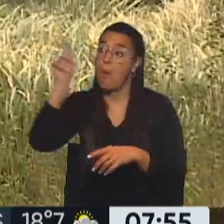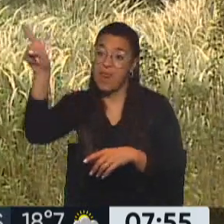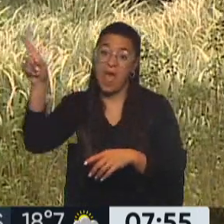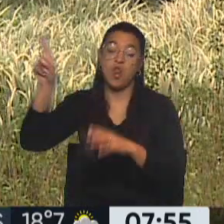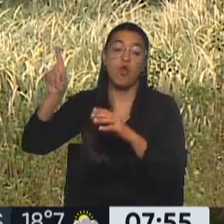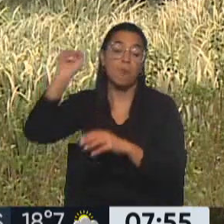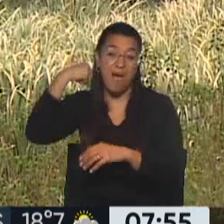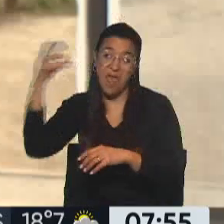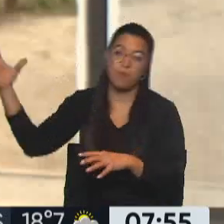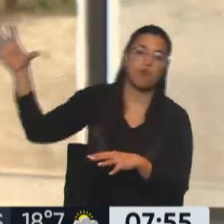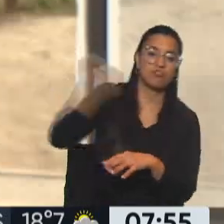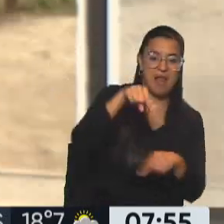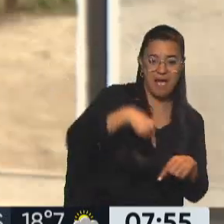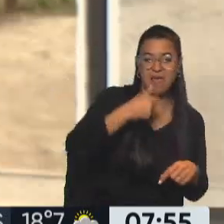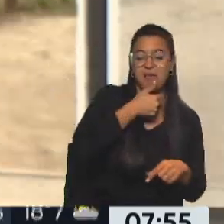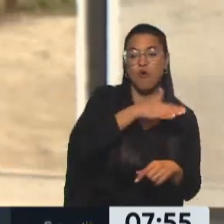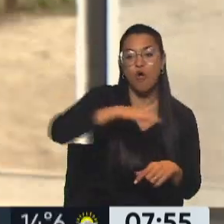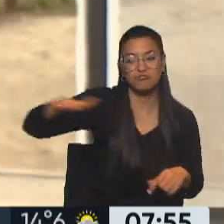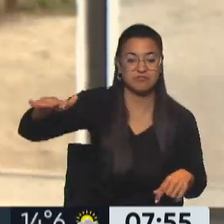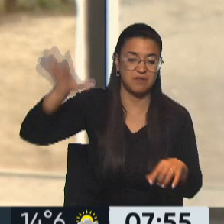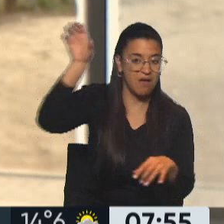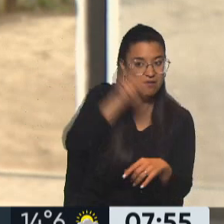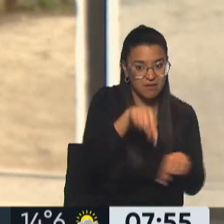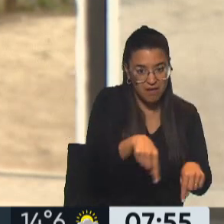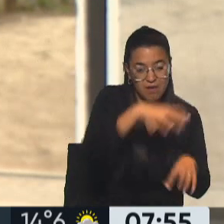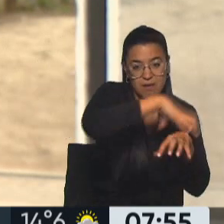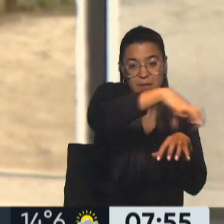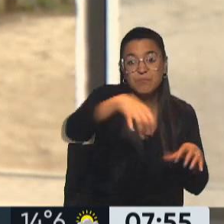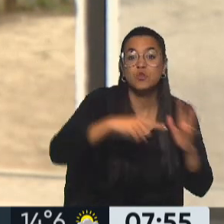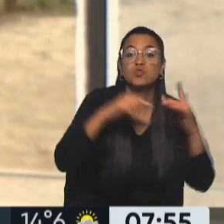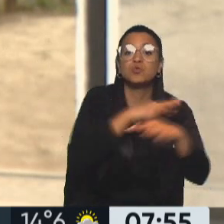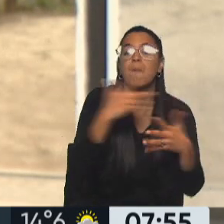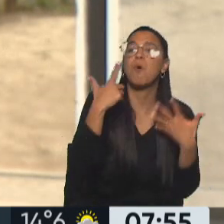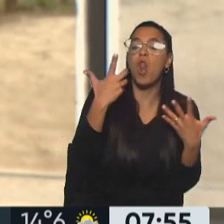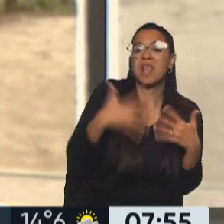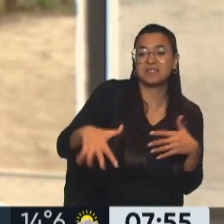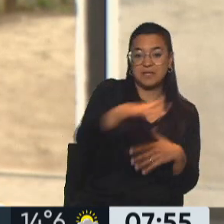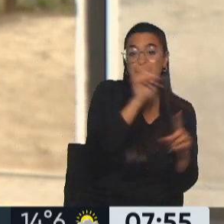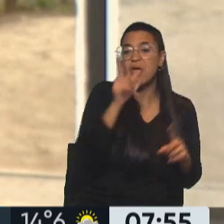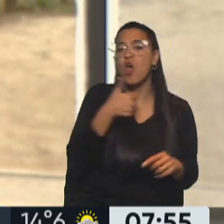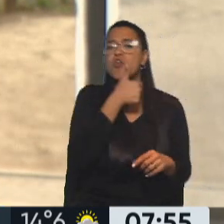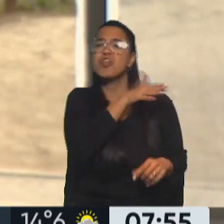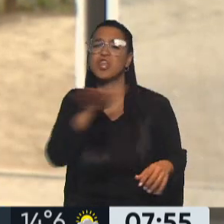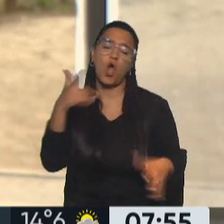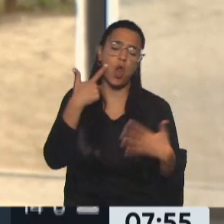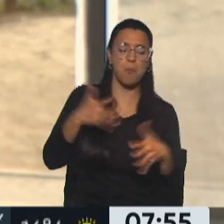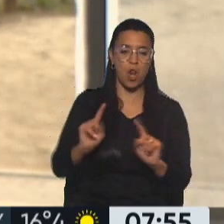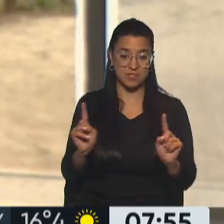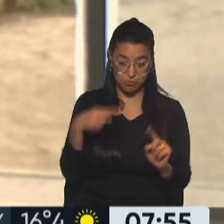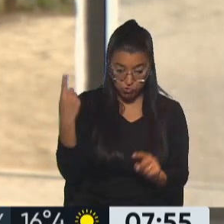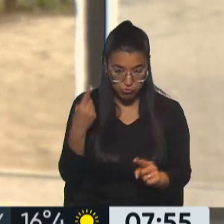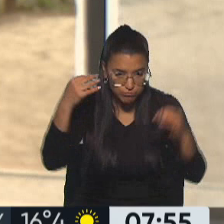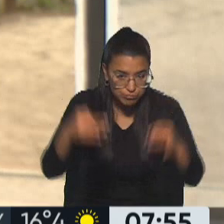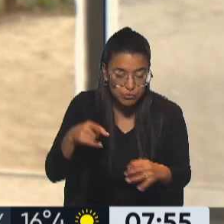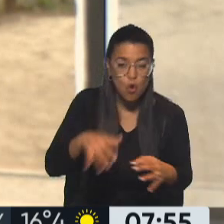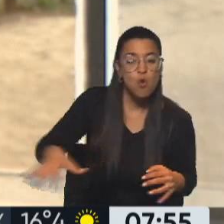costa del río de la plata con esta idea de que en el medio de la ciudad molesta a los vecinos pero parecería que en el río no molesta nadie y nosotros justamente en